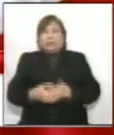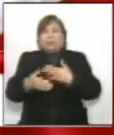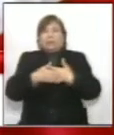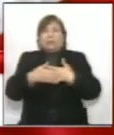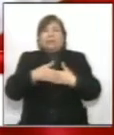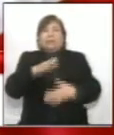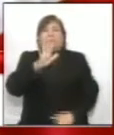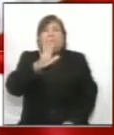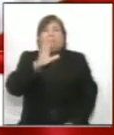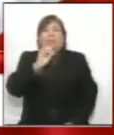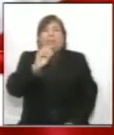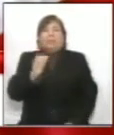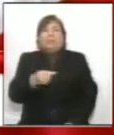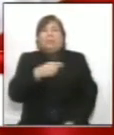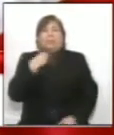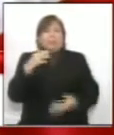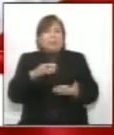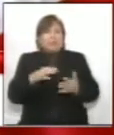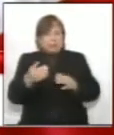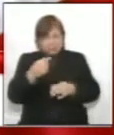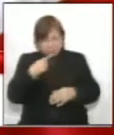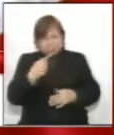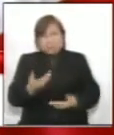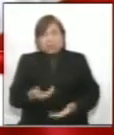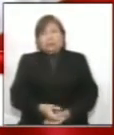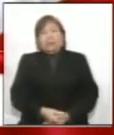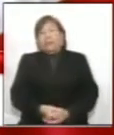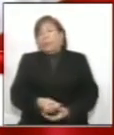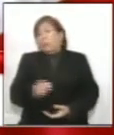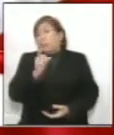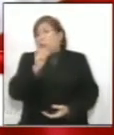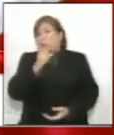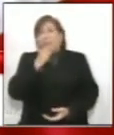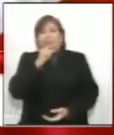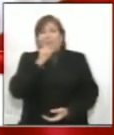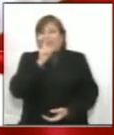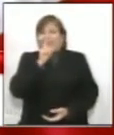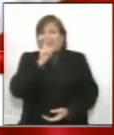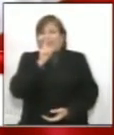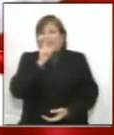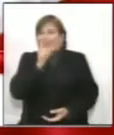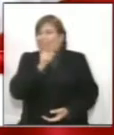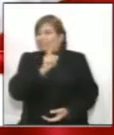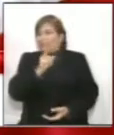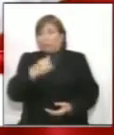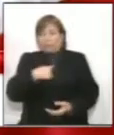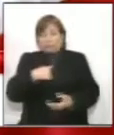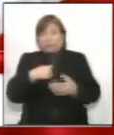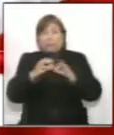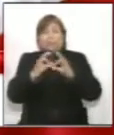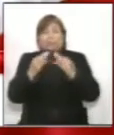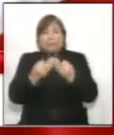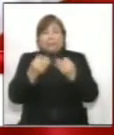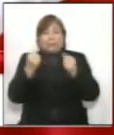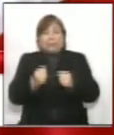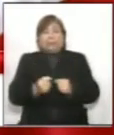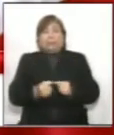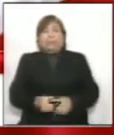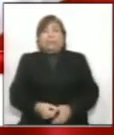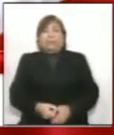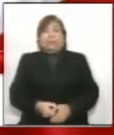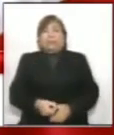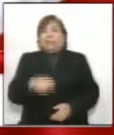50.000 muertos. Esto tenemos que decirlo y no podemos quedarnos callados. Yo tengo una familia bien constituida y